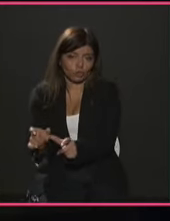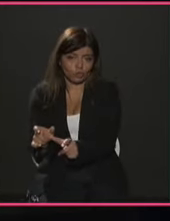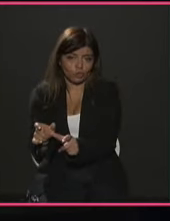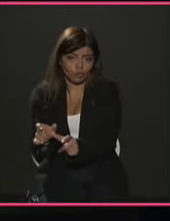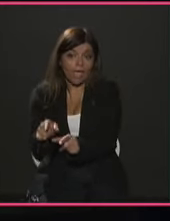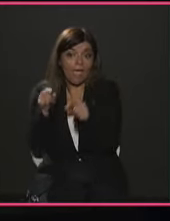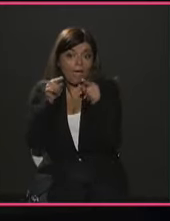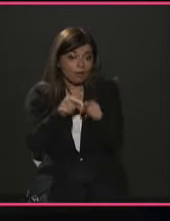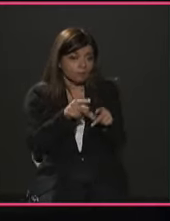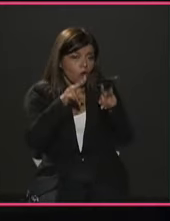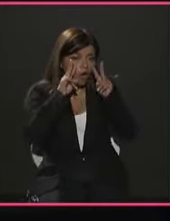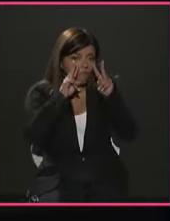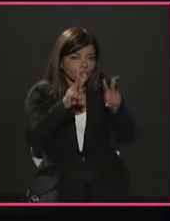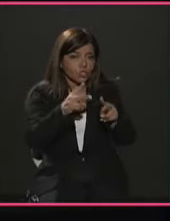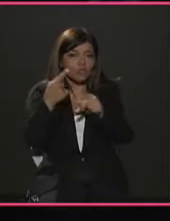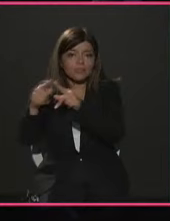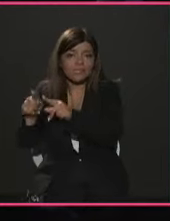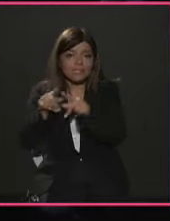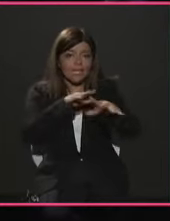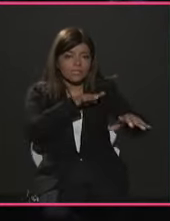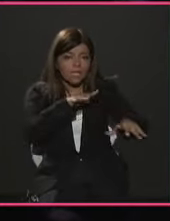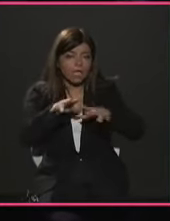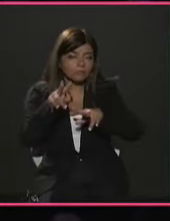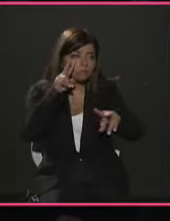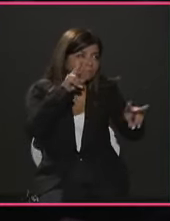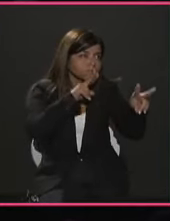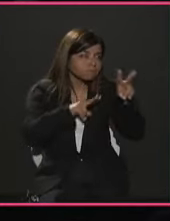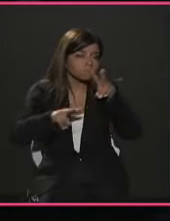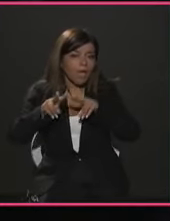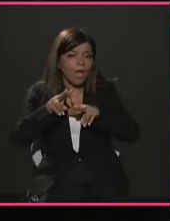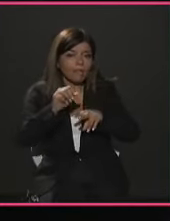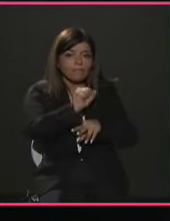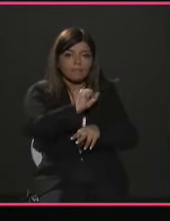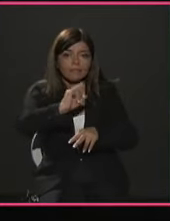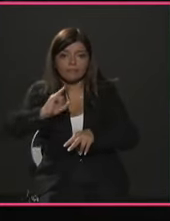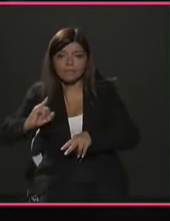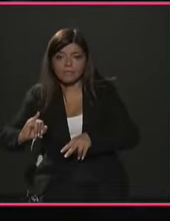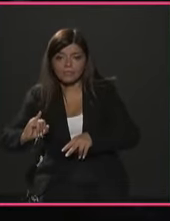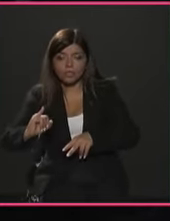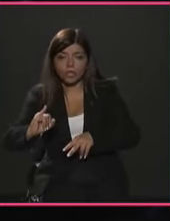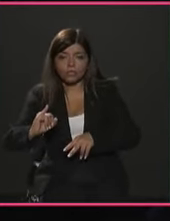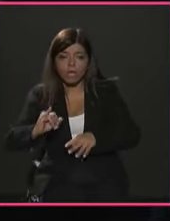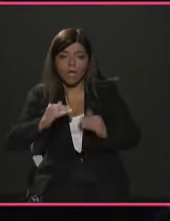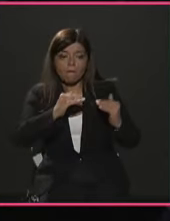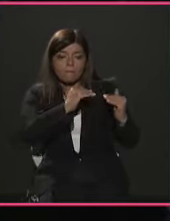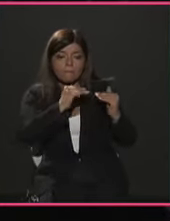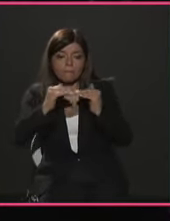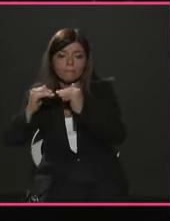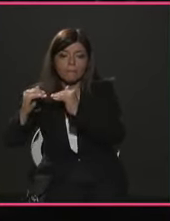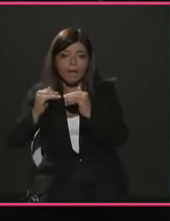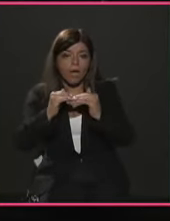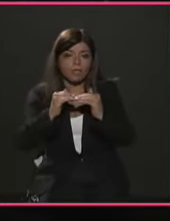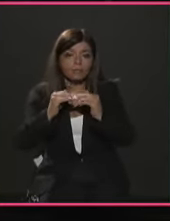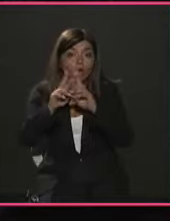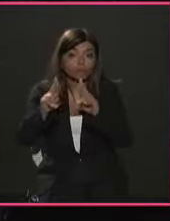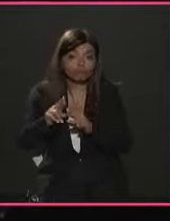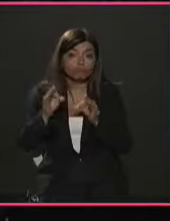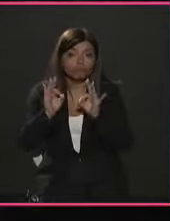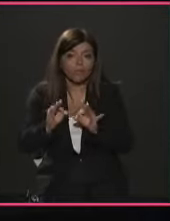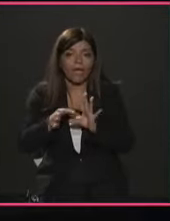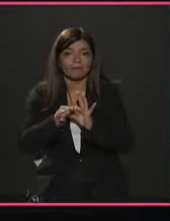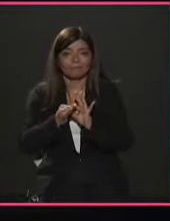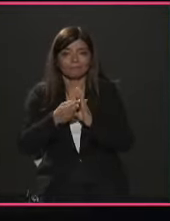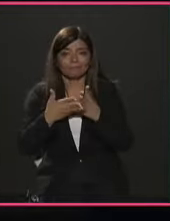que una visión para un distinto tipo de Panorama de Inteligencia artificial que es mucho más equitativo y mucho más sustentable